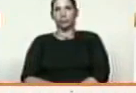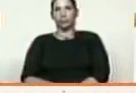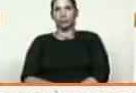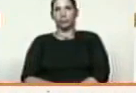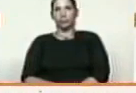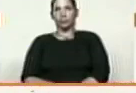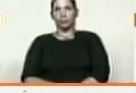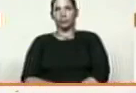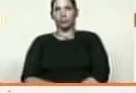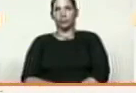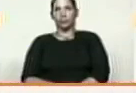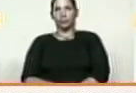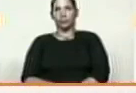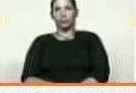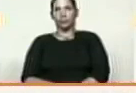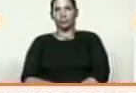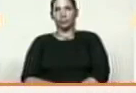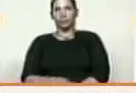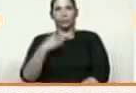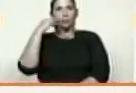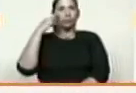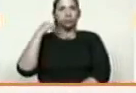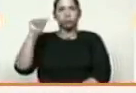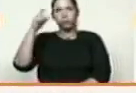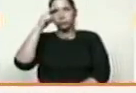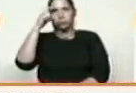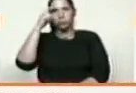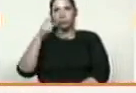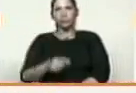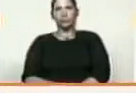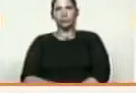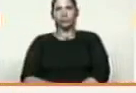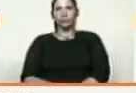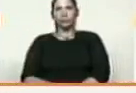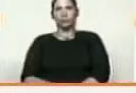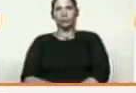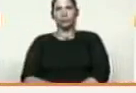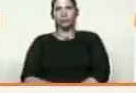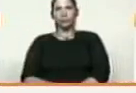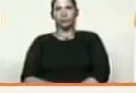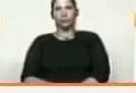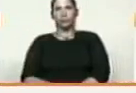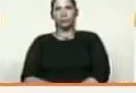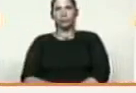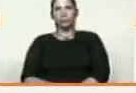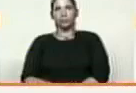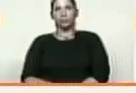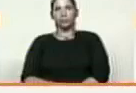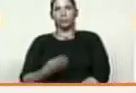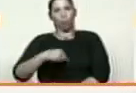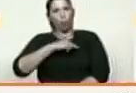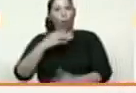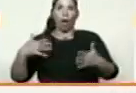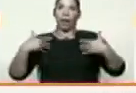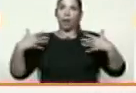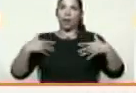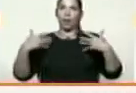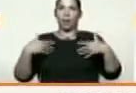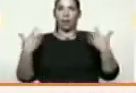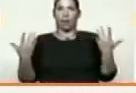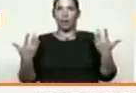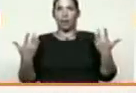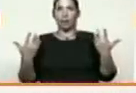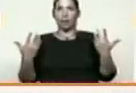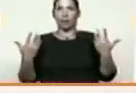amargados, creo que fue Aristóbulo que lo pusieron a jugar, y aquí estamos alegres todos, aquí todos nos sentimos